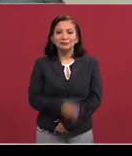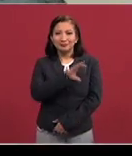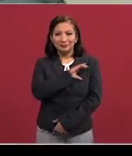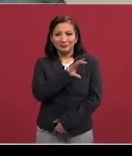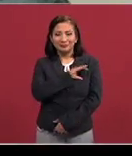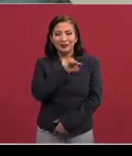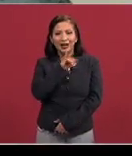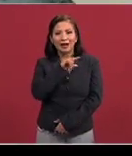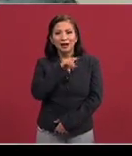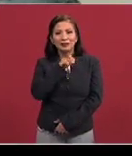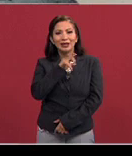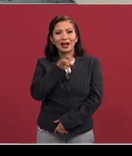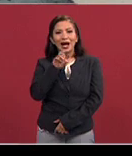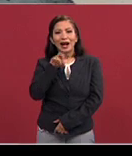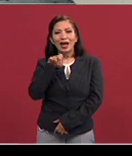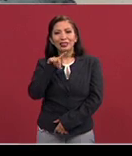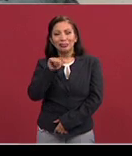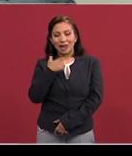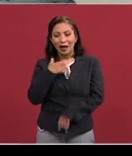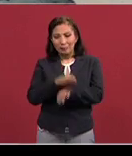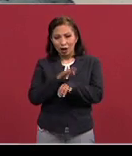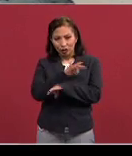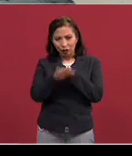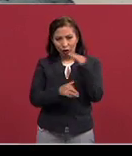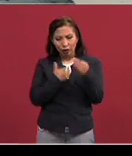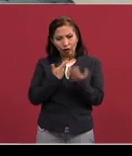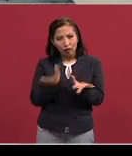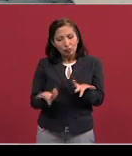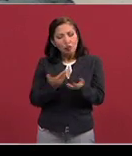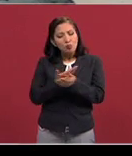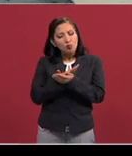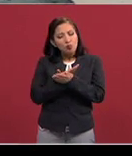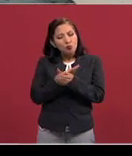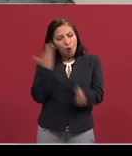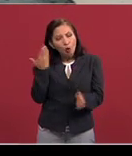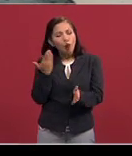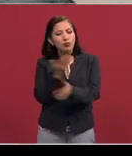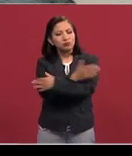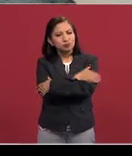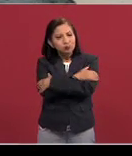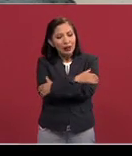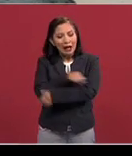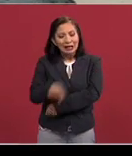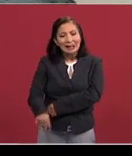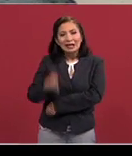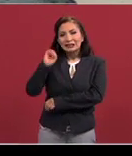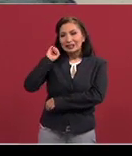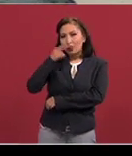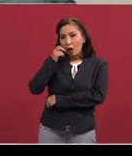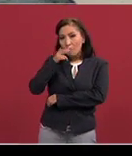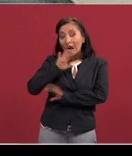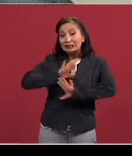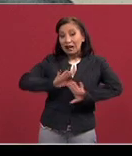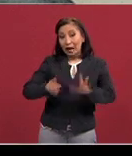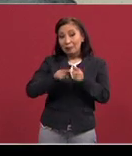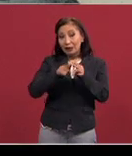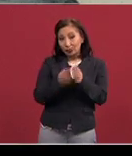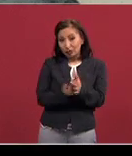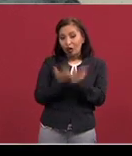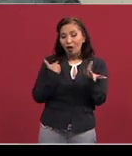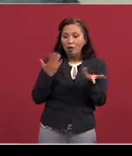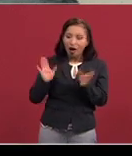Estimado Javier Aranda, amigas y amigos lectores, les mandamos un muy fuerte abrazo desde Chihuahua, donde ya empezó